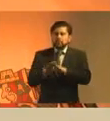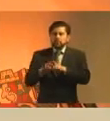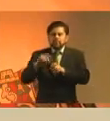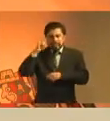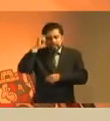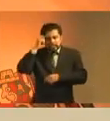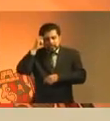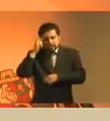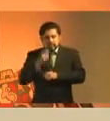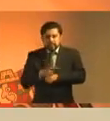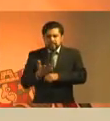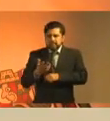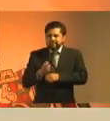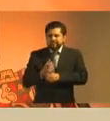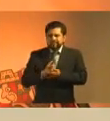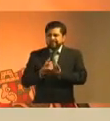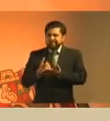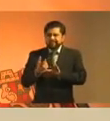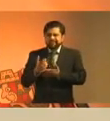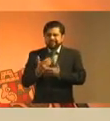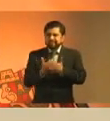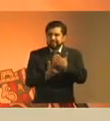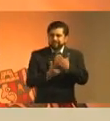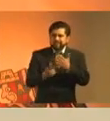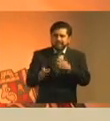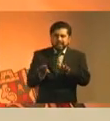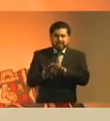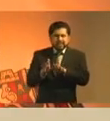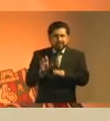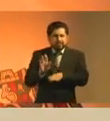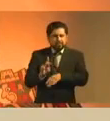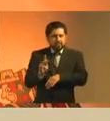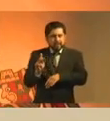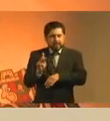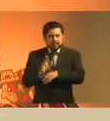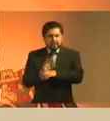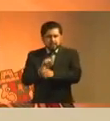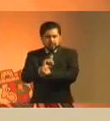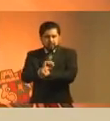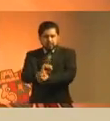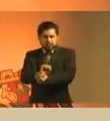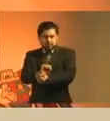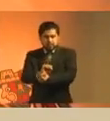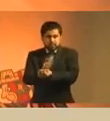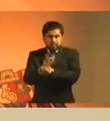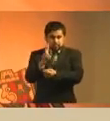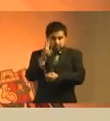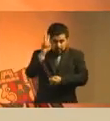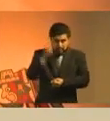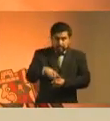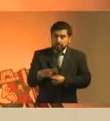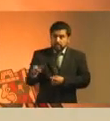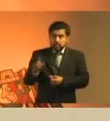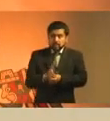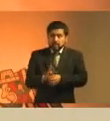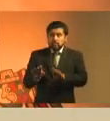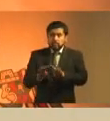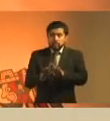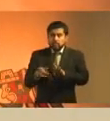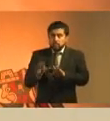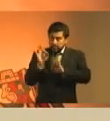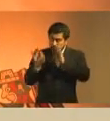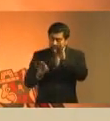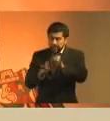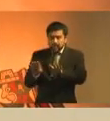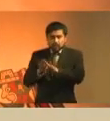mal pagados eran esclavos y la palabra esperamos de aquí no no es un exceso no es decir los tenían tratados